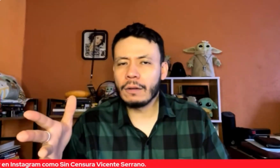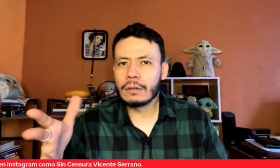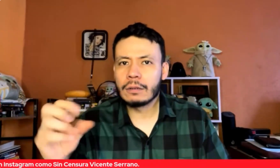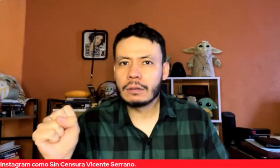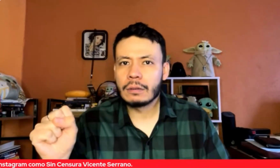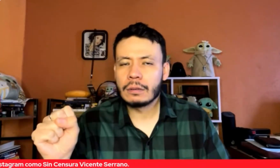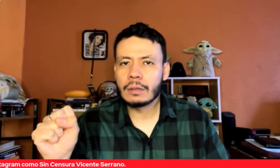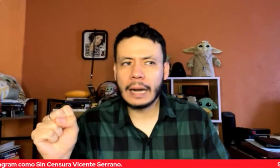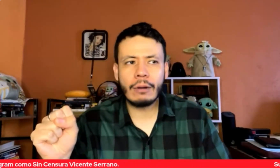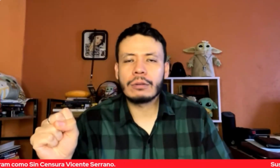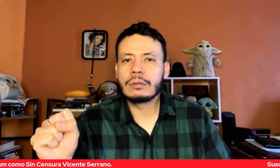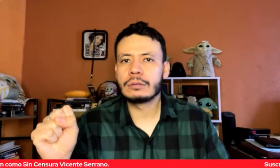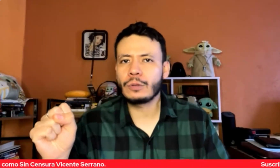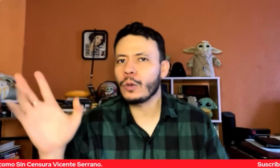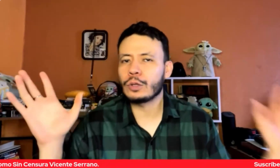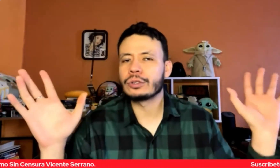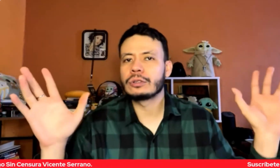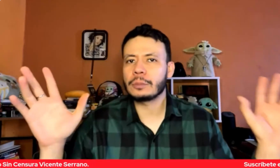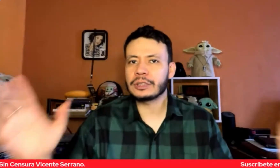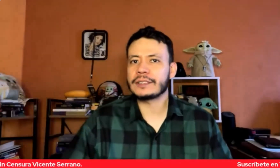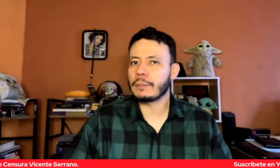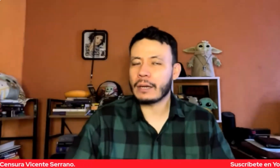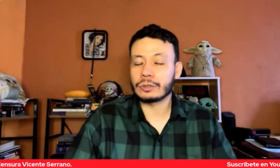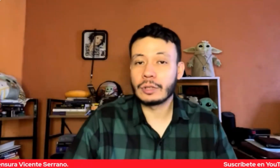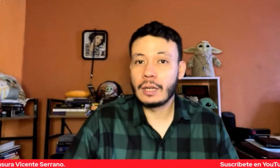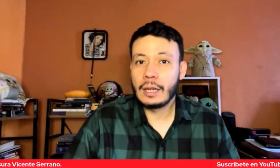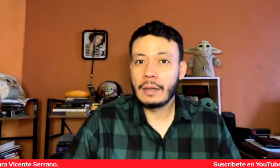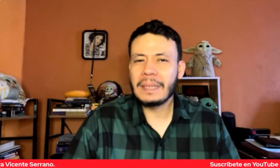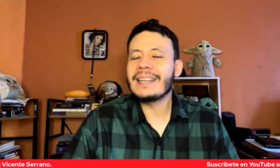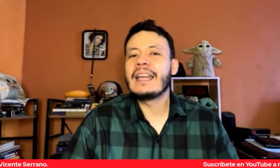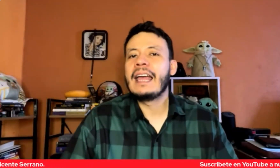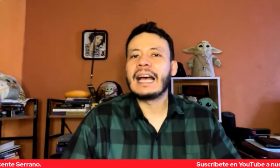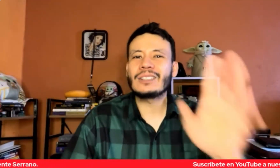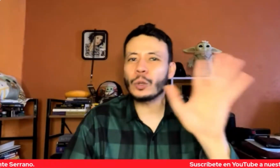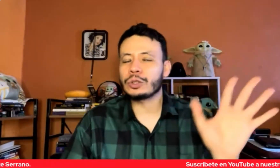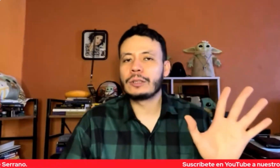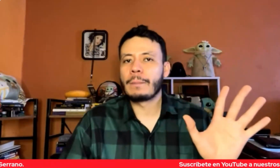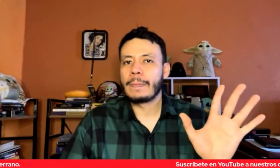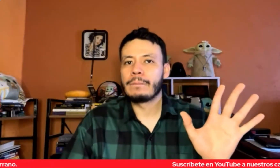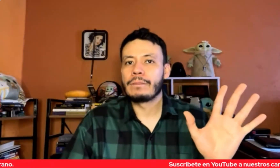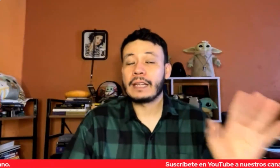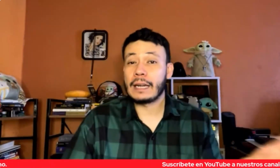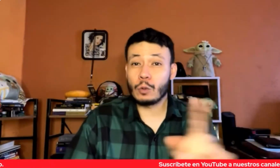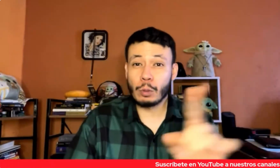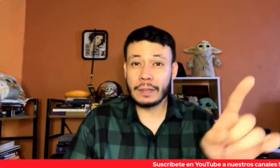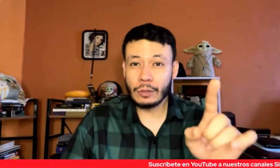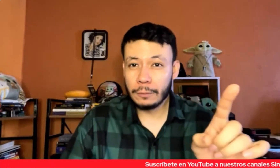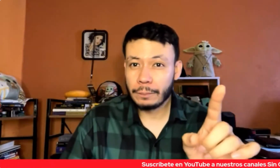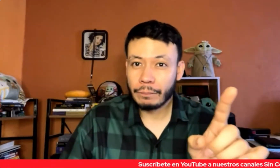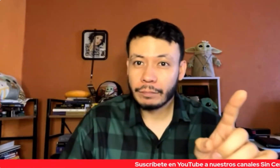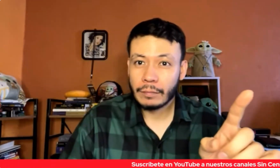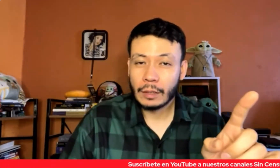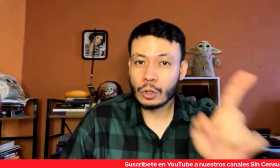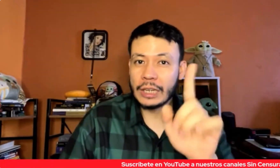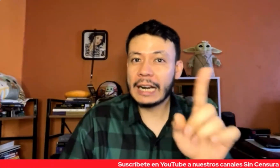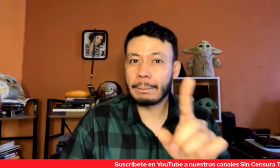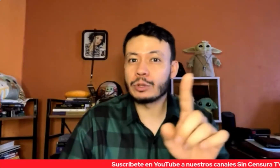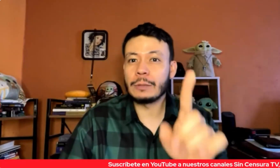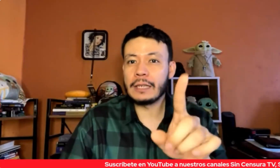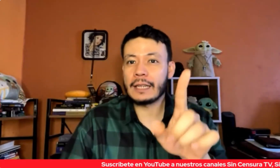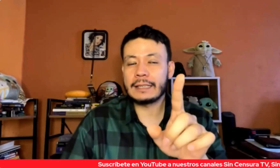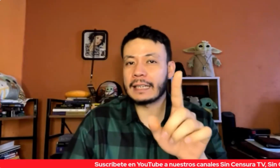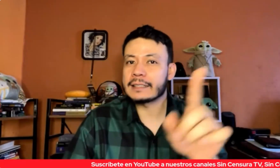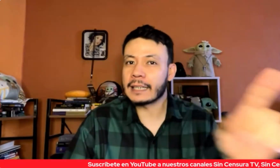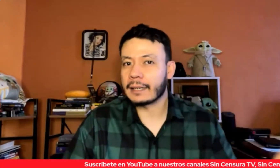¿Usted cree que no? Claro, todos somos seres humanos. Miren, a todos en algún momento nos llega